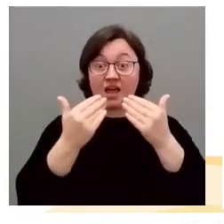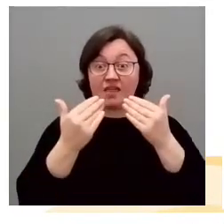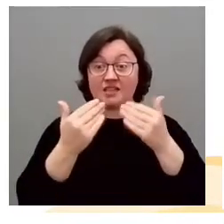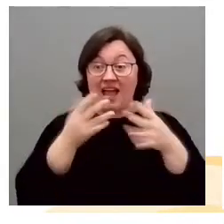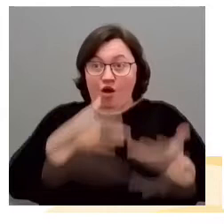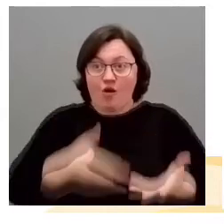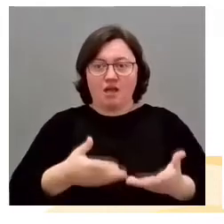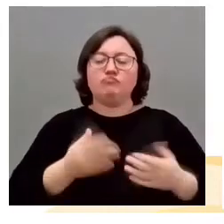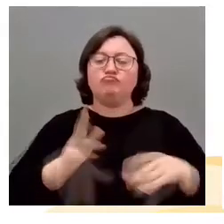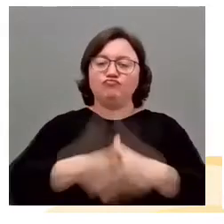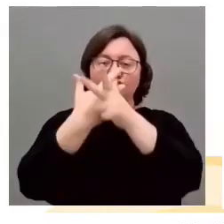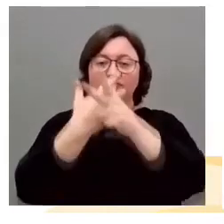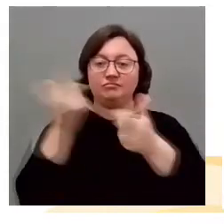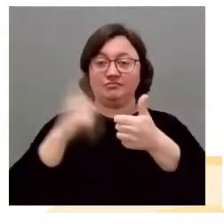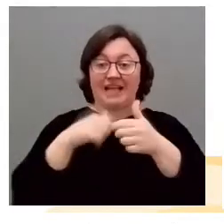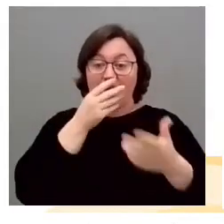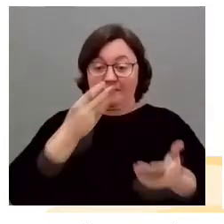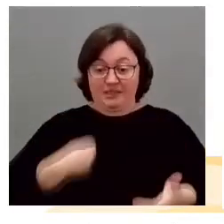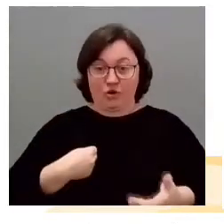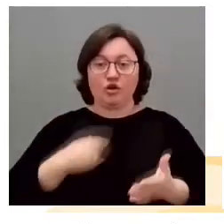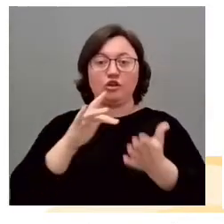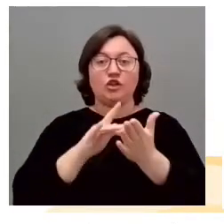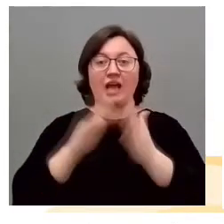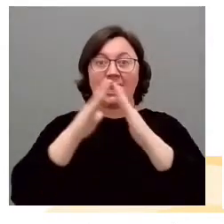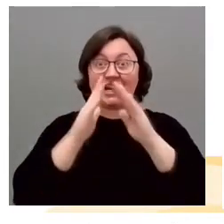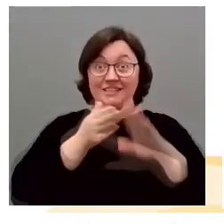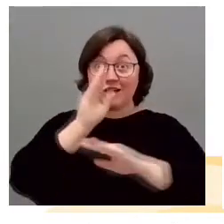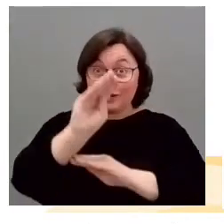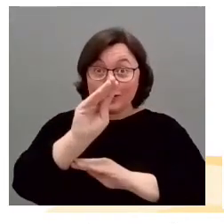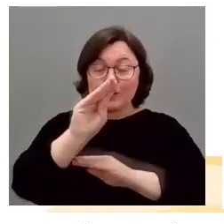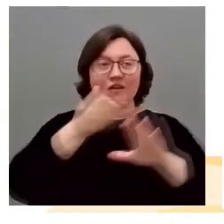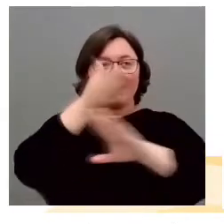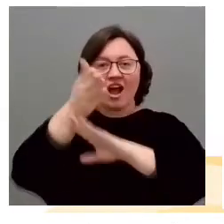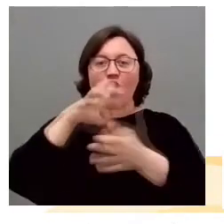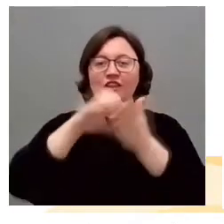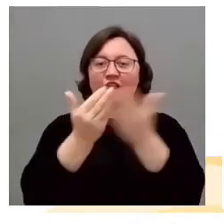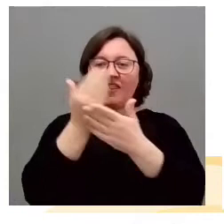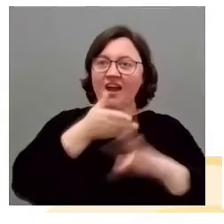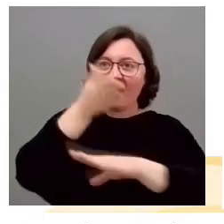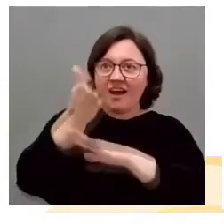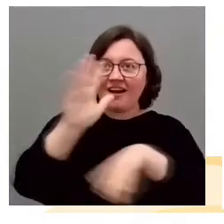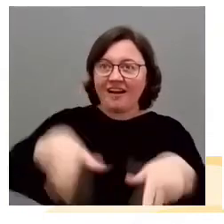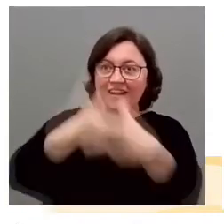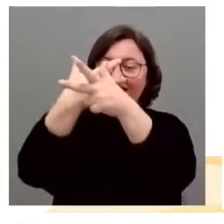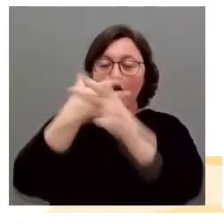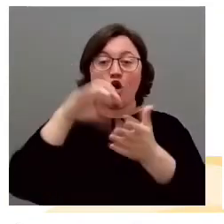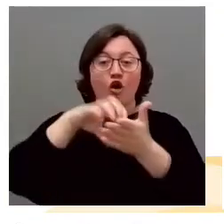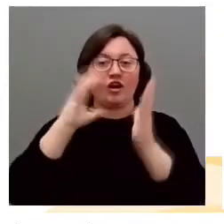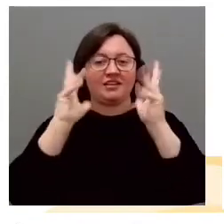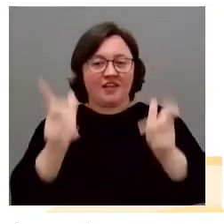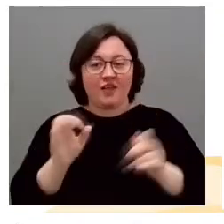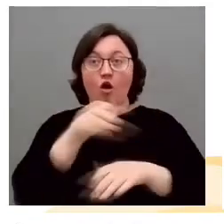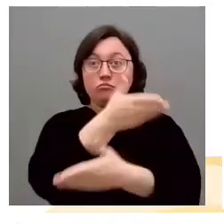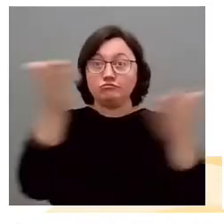hoy en día, la misma que ahora utilizamos para llegar a vuestras casas, a vuestros centros de día, a vuestras residencias o a cualquier